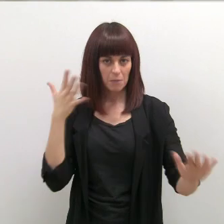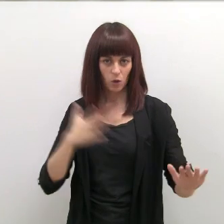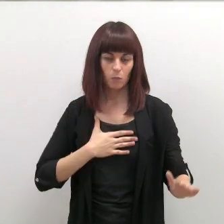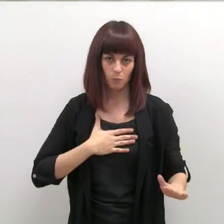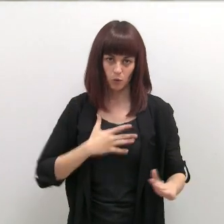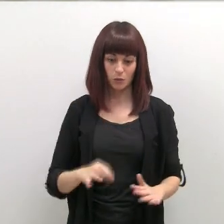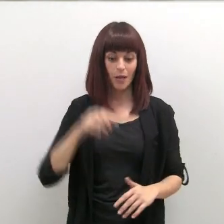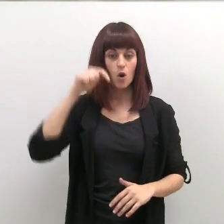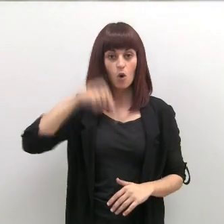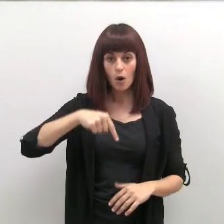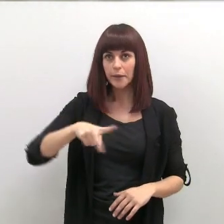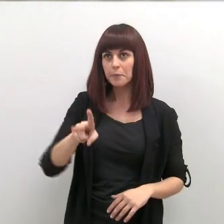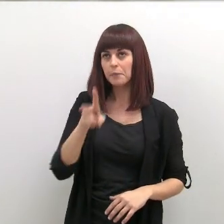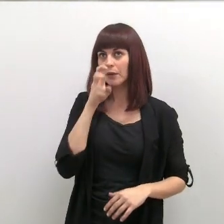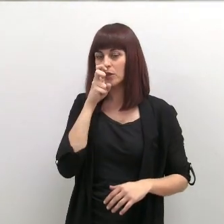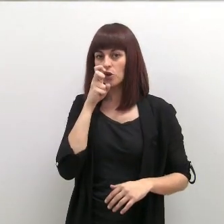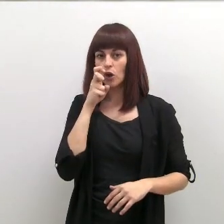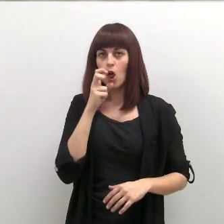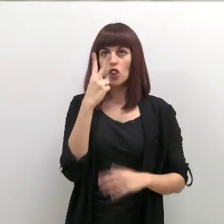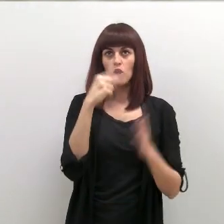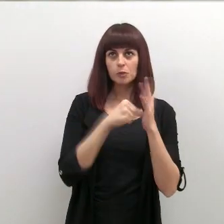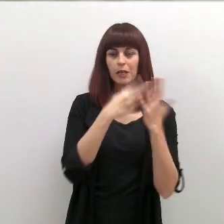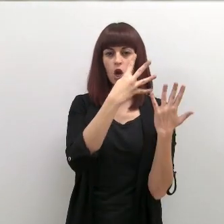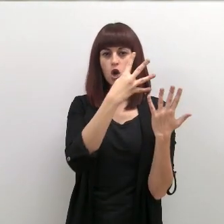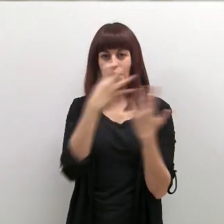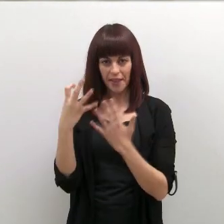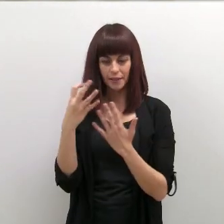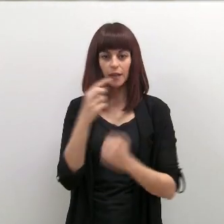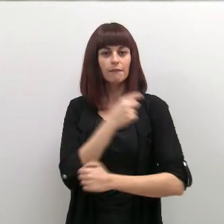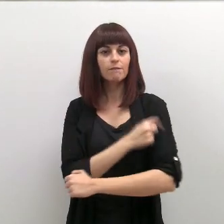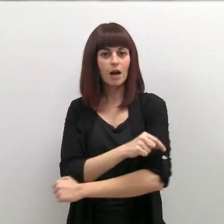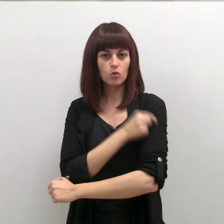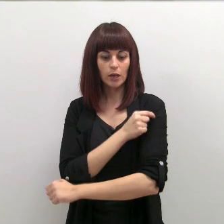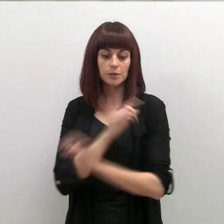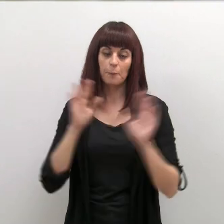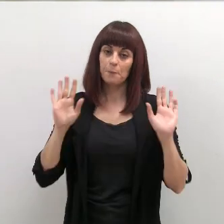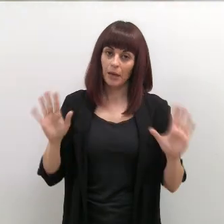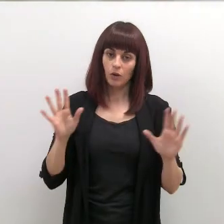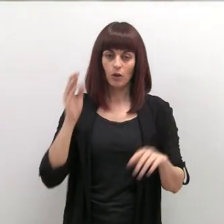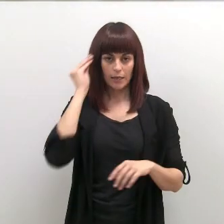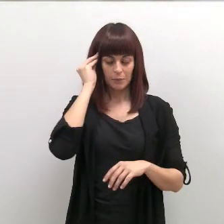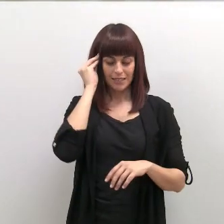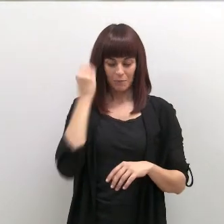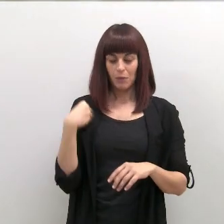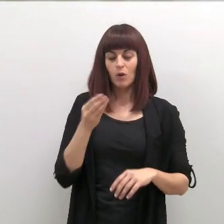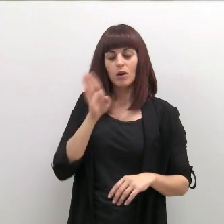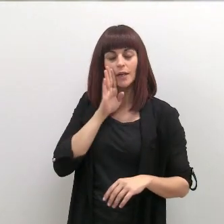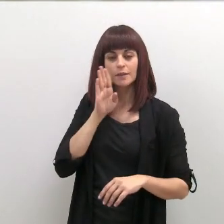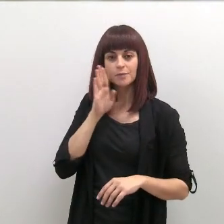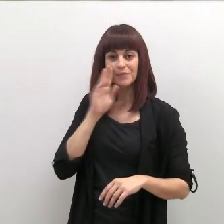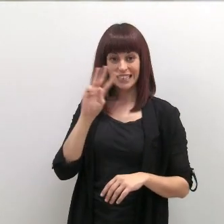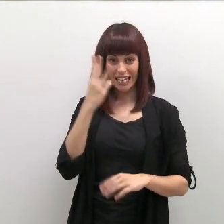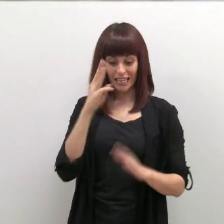posible. Hoy se tiene previsto poner 2.915 vacunas, aunque hay que tener en cuenta lo que hemos comentado, que esta tercera